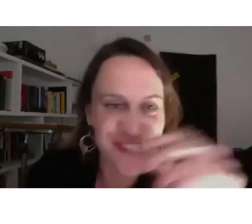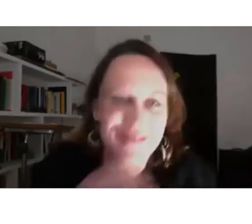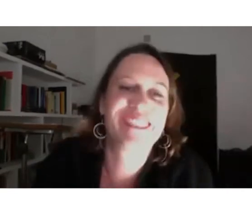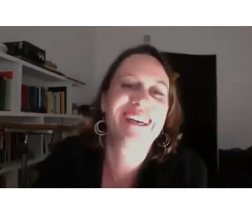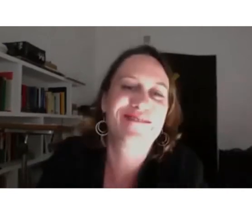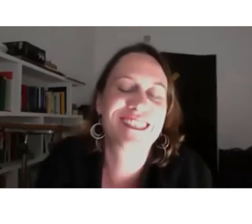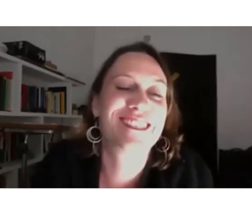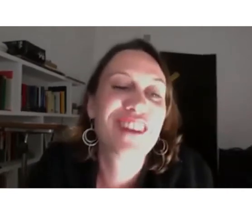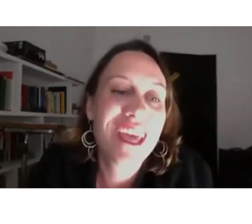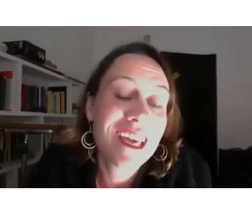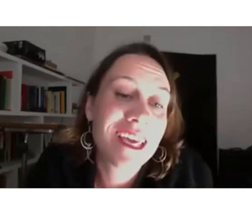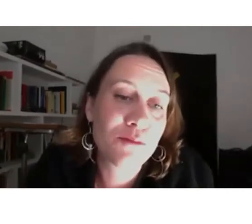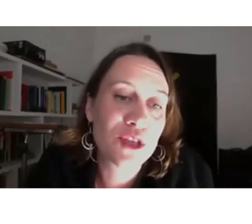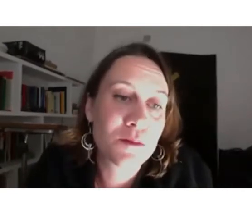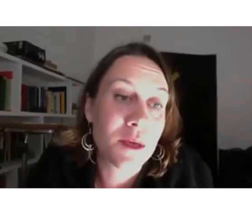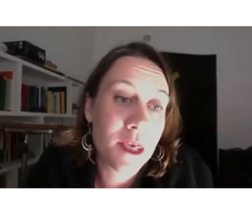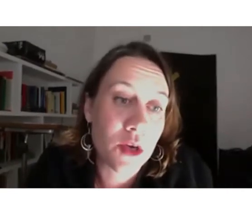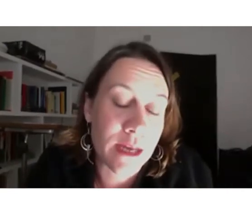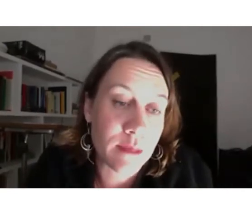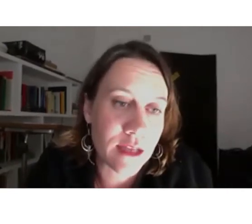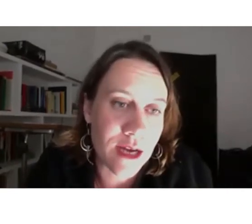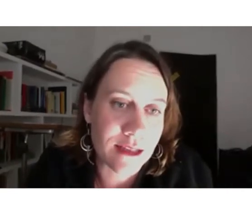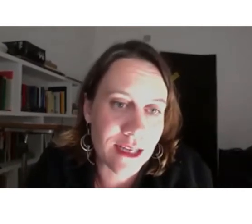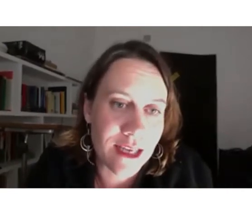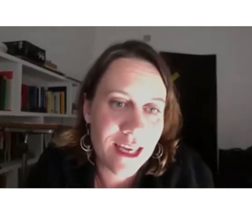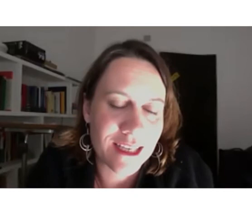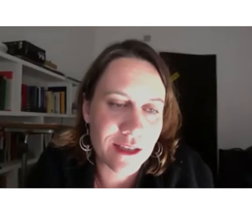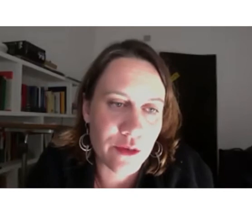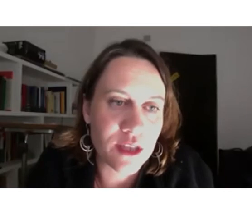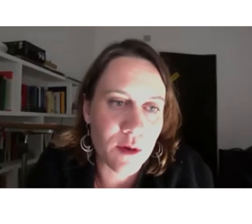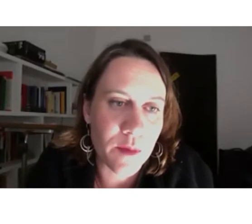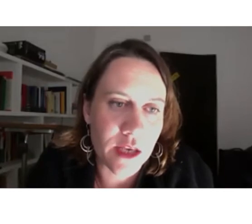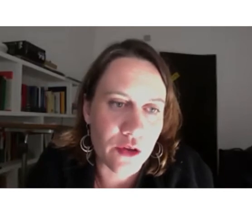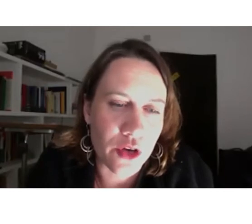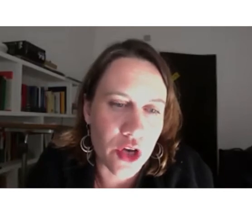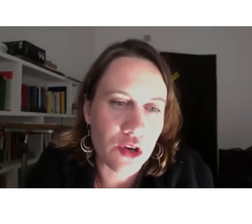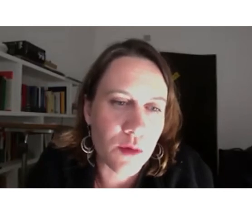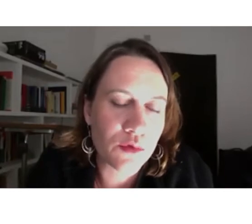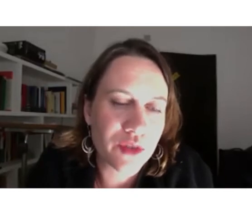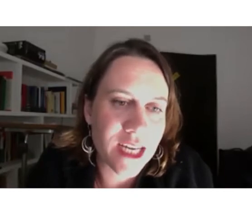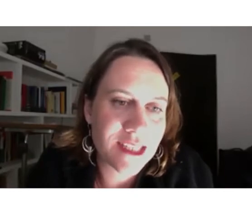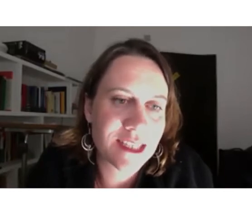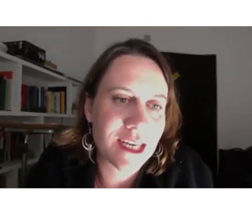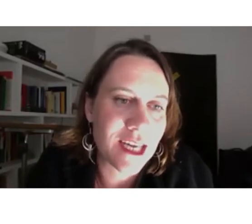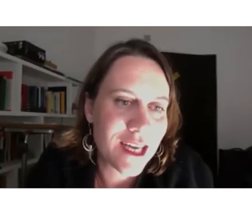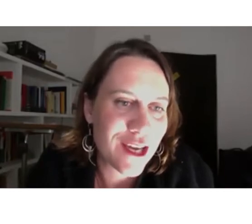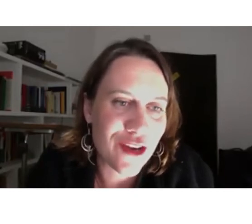silenciación, no sé cómo se diga con precisión, que hemos vivido también durante este último periodo, ¿no? De cómo